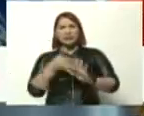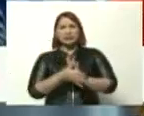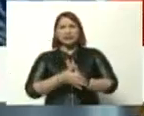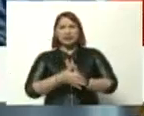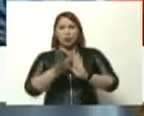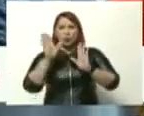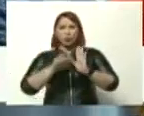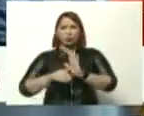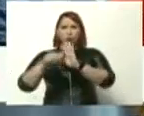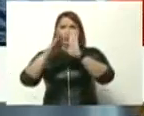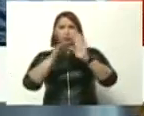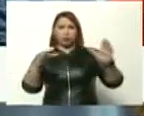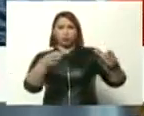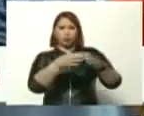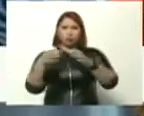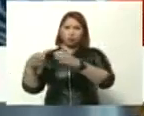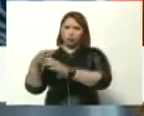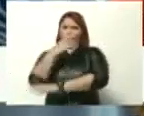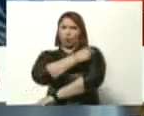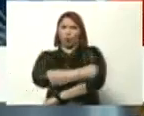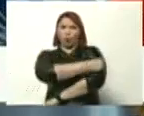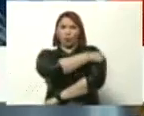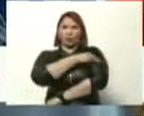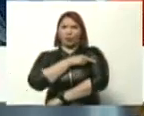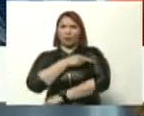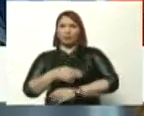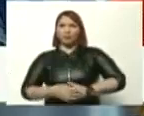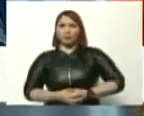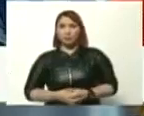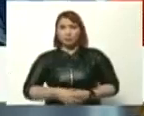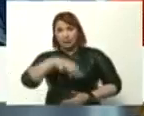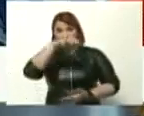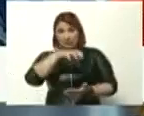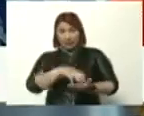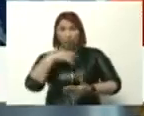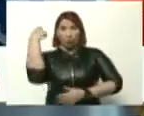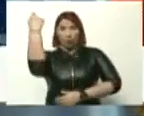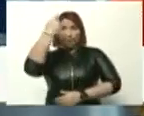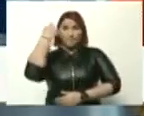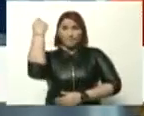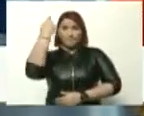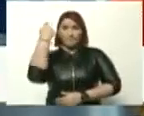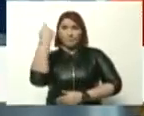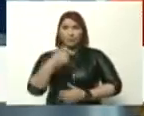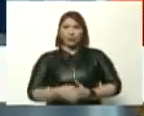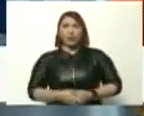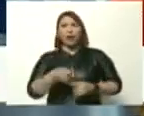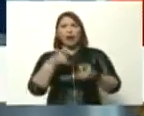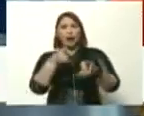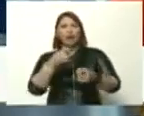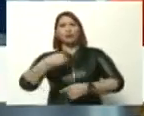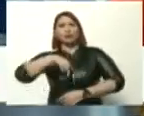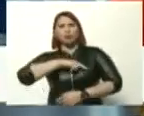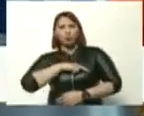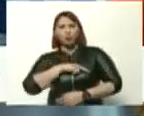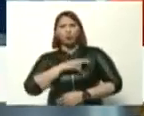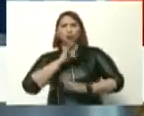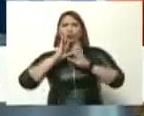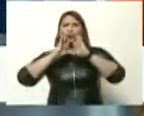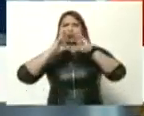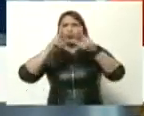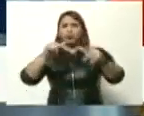de equipos en el Hospital Pablo Acosta Ortiz en el estado Apure. Allí reportamos la detención de tres